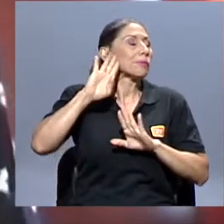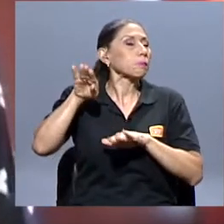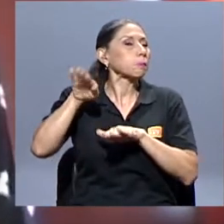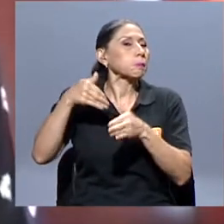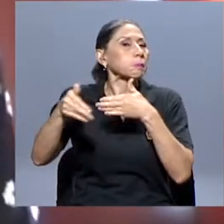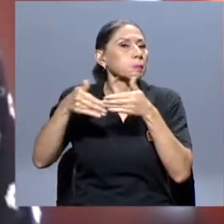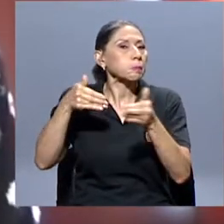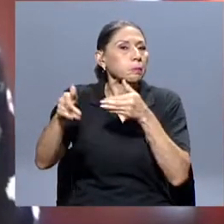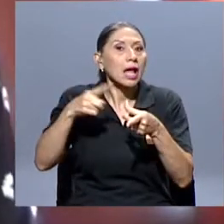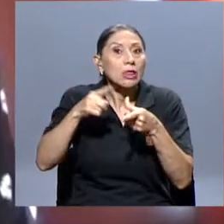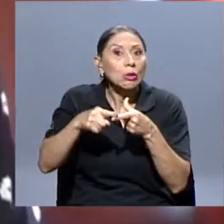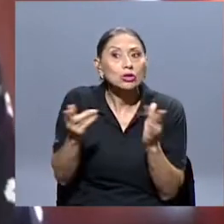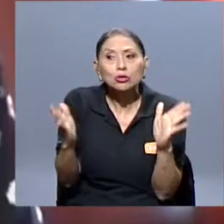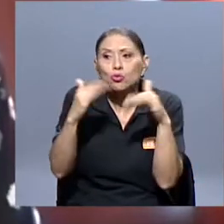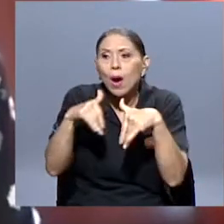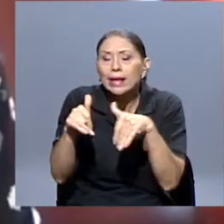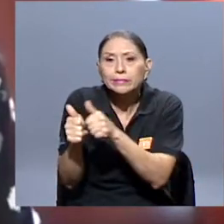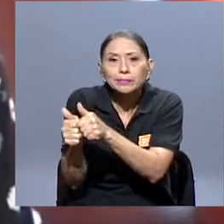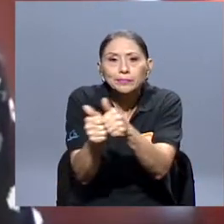un análisis colectivo o